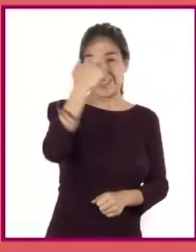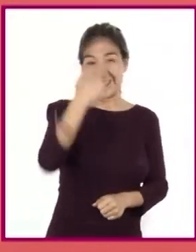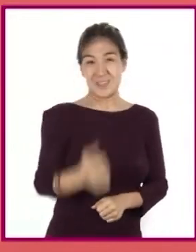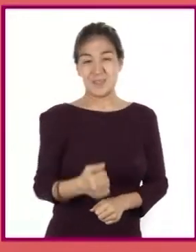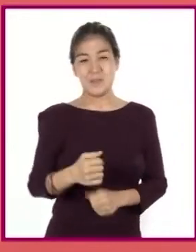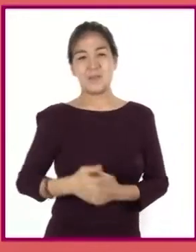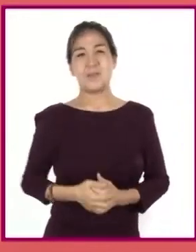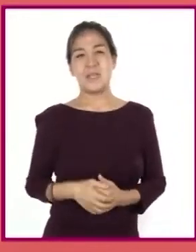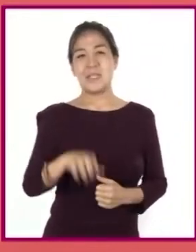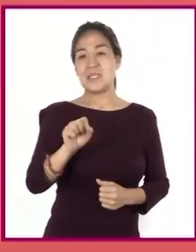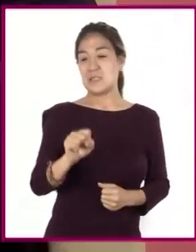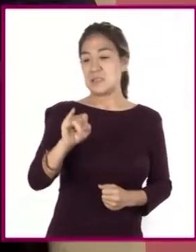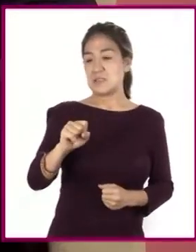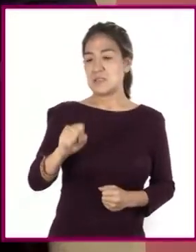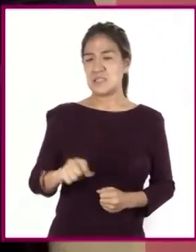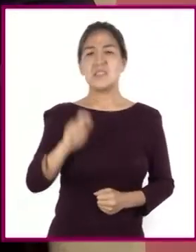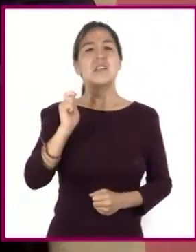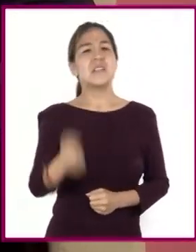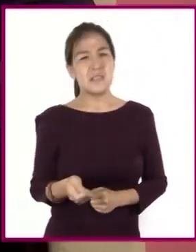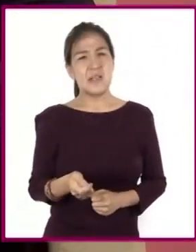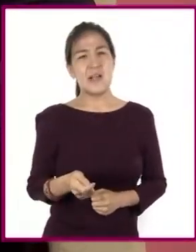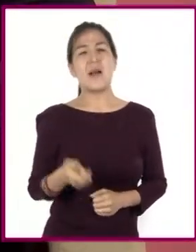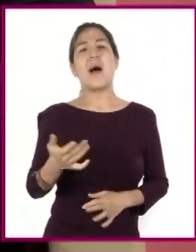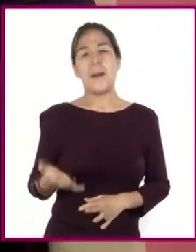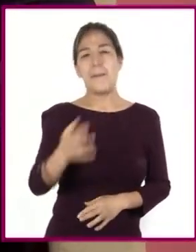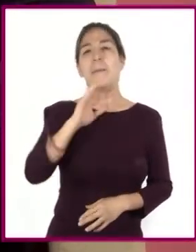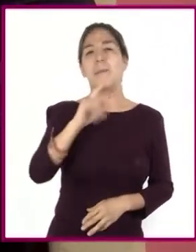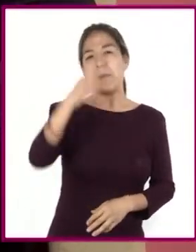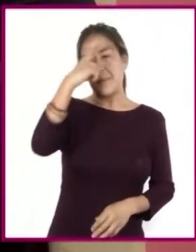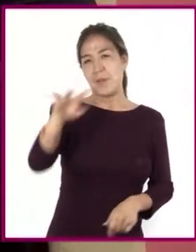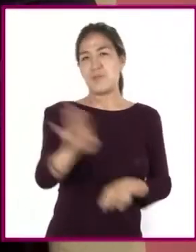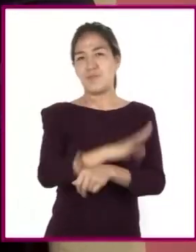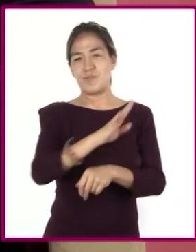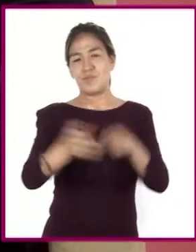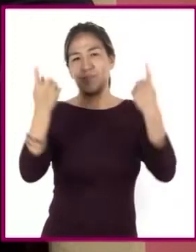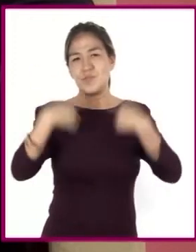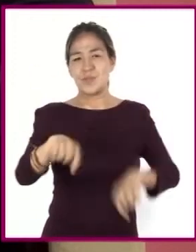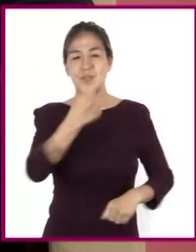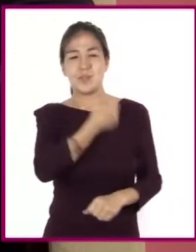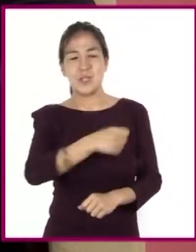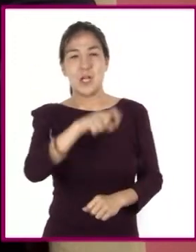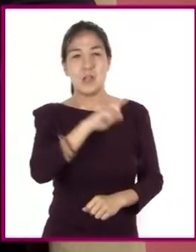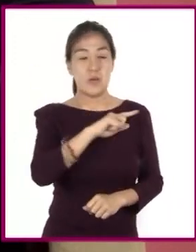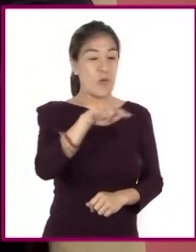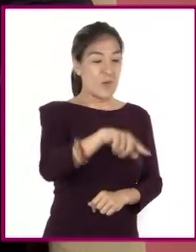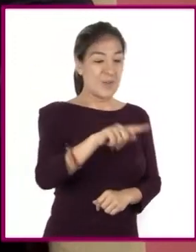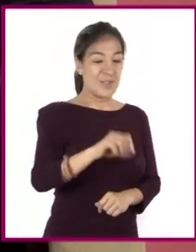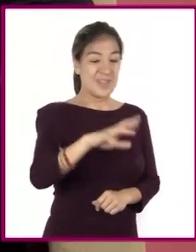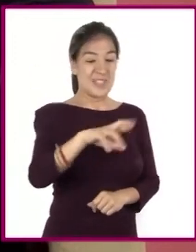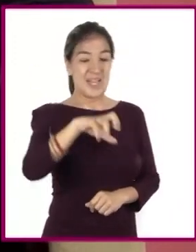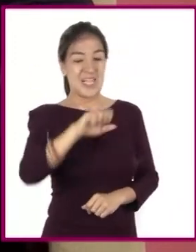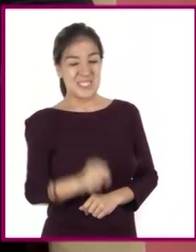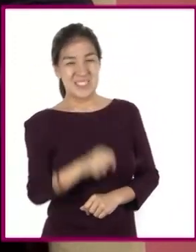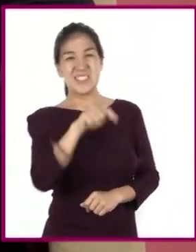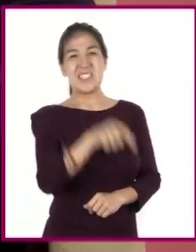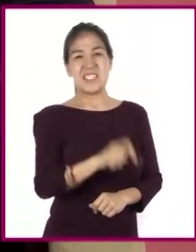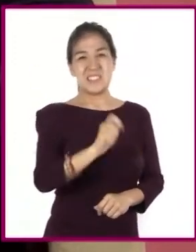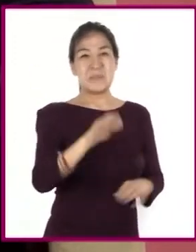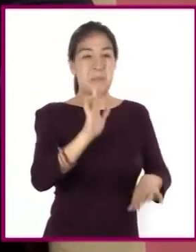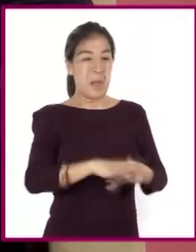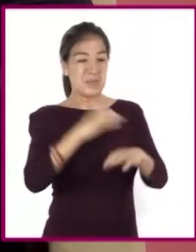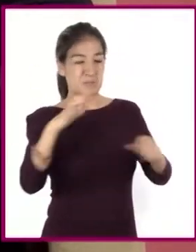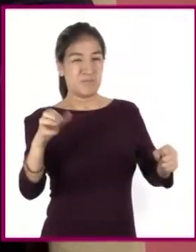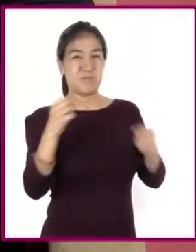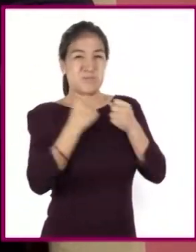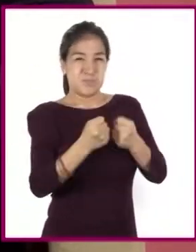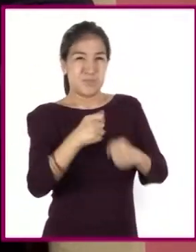son cis son los que tienen mejor beneficio para la salud y los que son trans o son completamente saturados